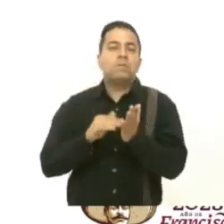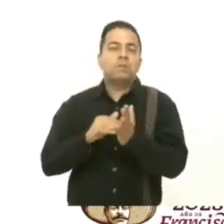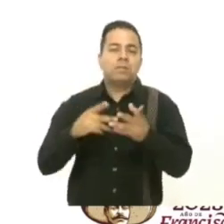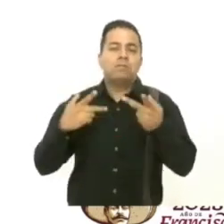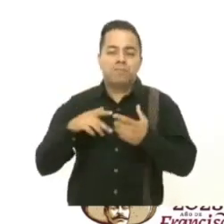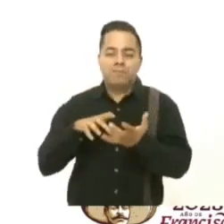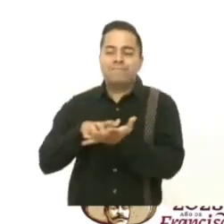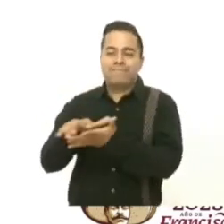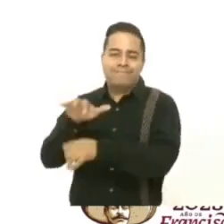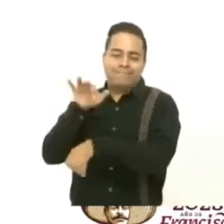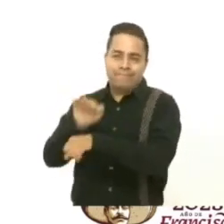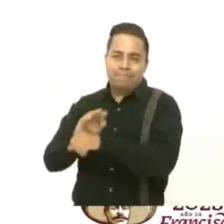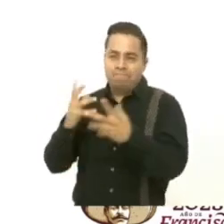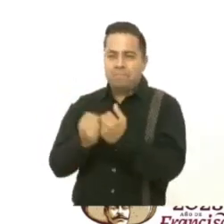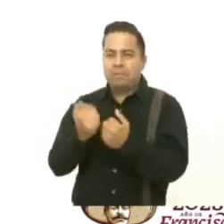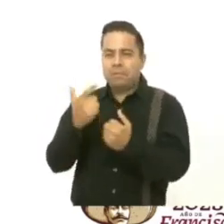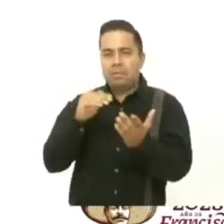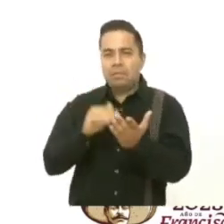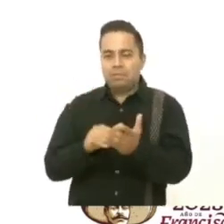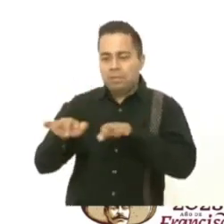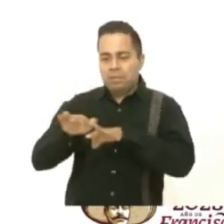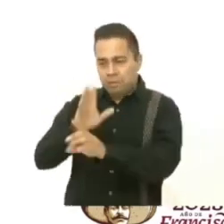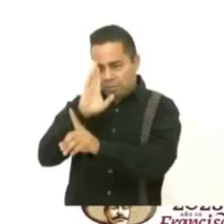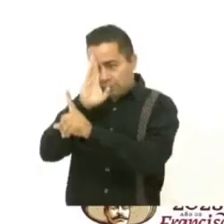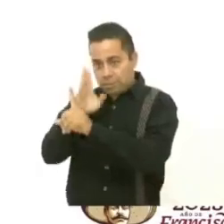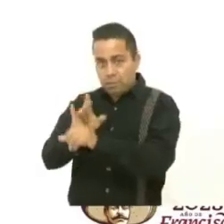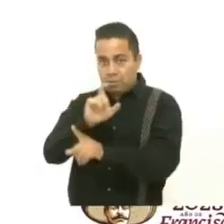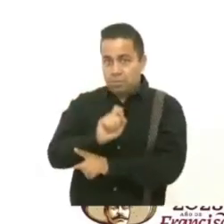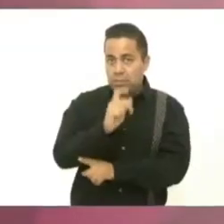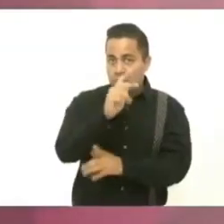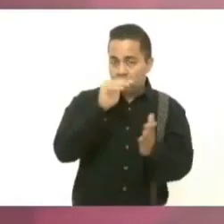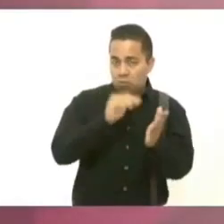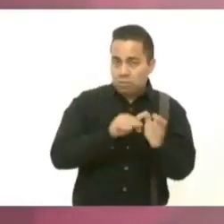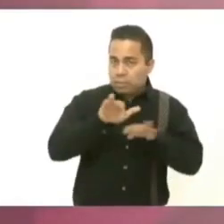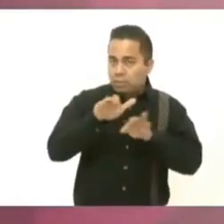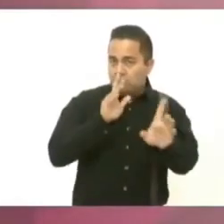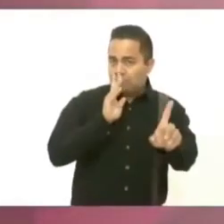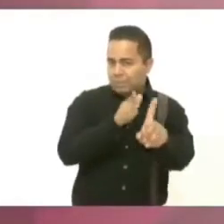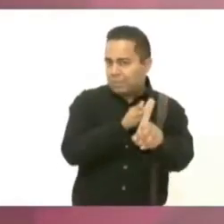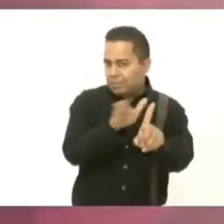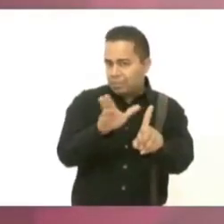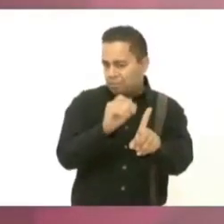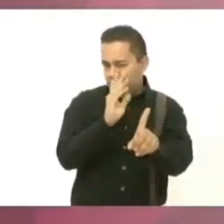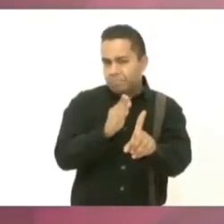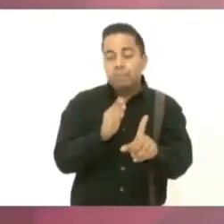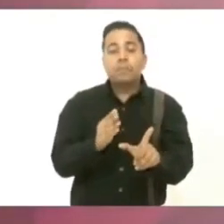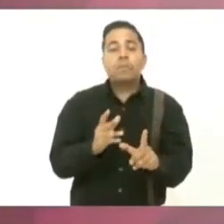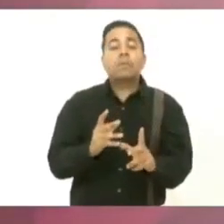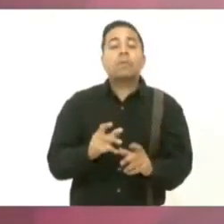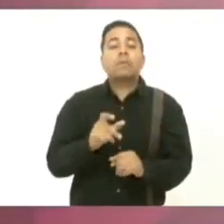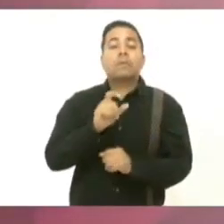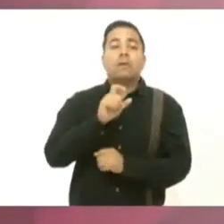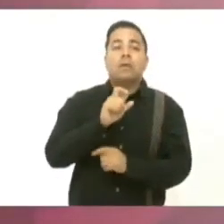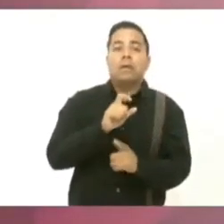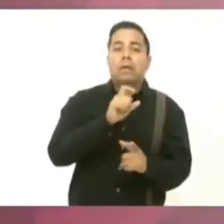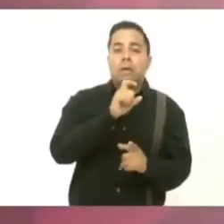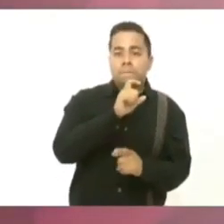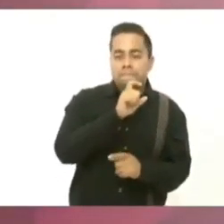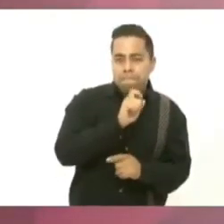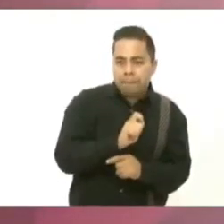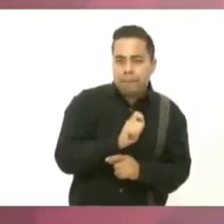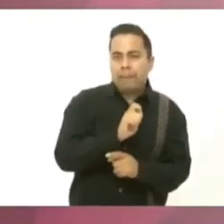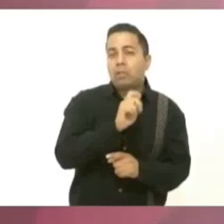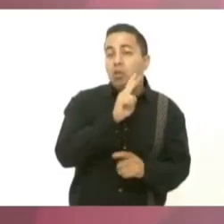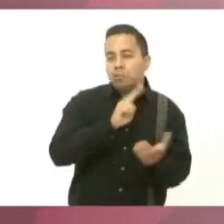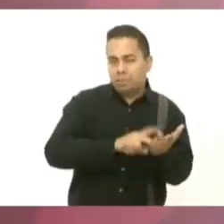beneficiados, generando 7.000 empleos directos, 28.000 empleos indirectos. De entre 2020 y 2022